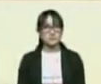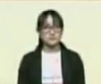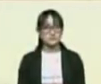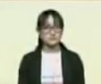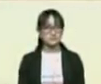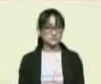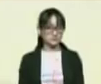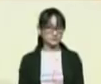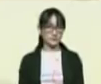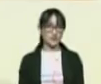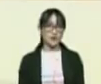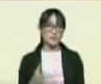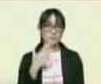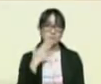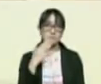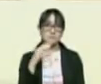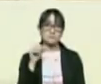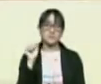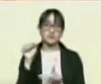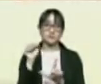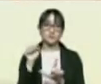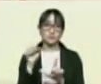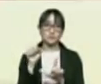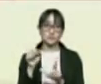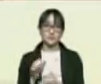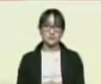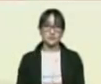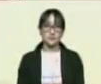al Partido Socialista Unido de Venezuela,